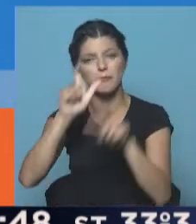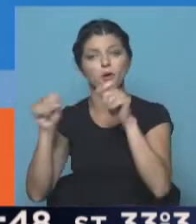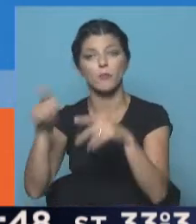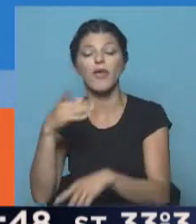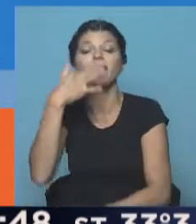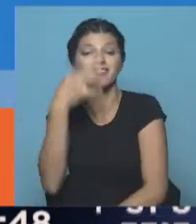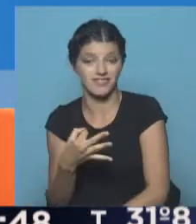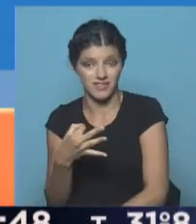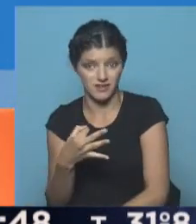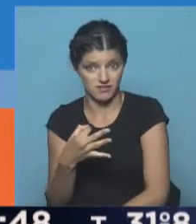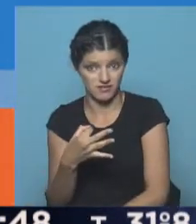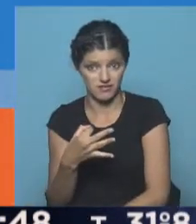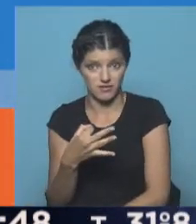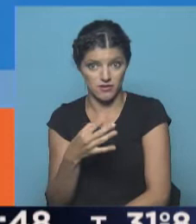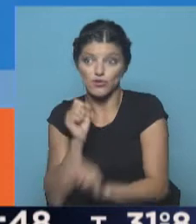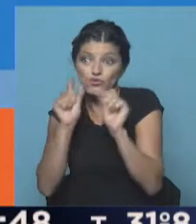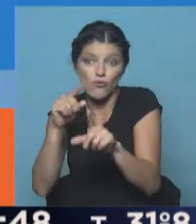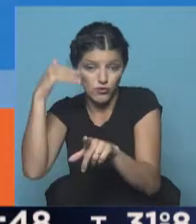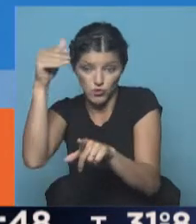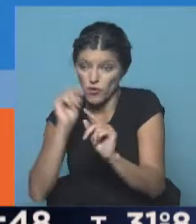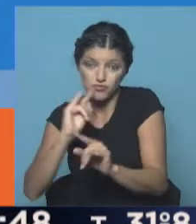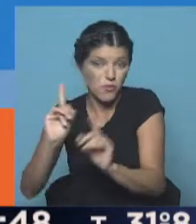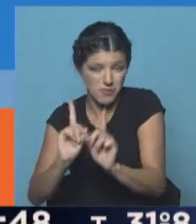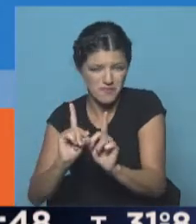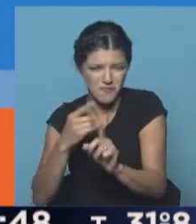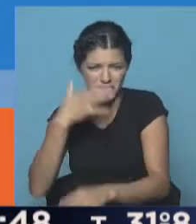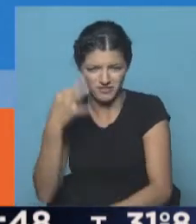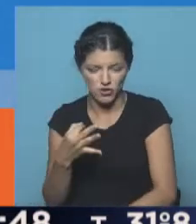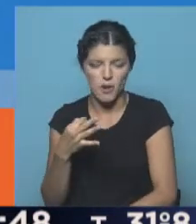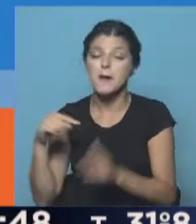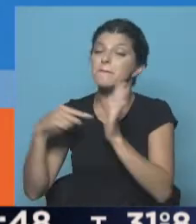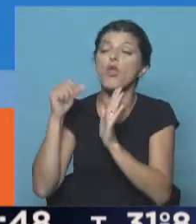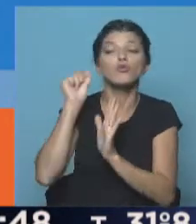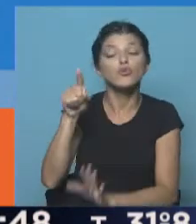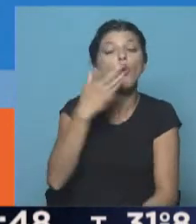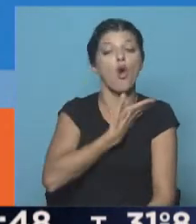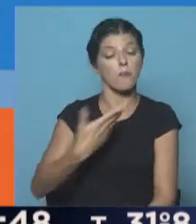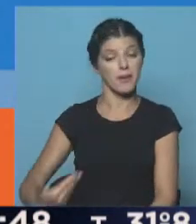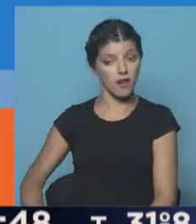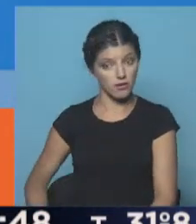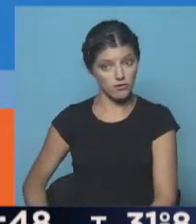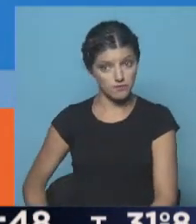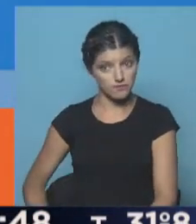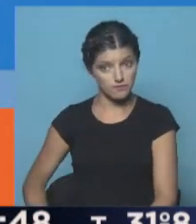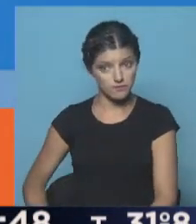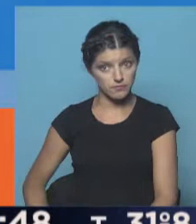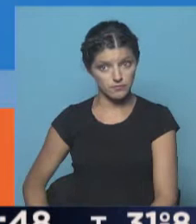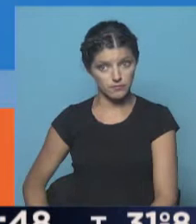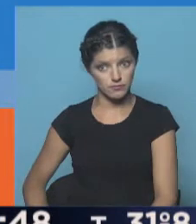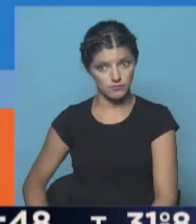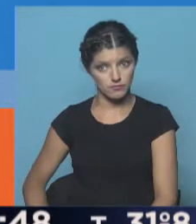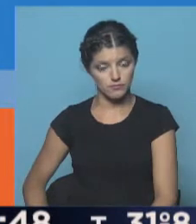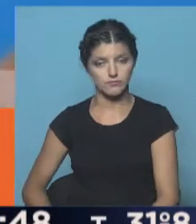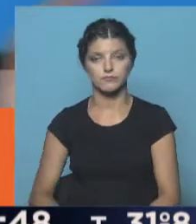sobre su futuro. Y el gobierno que tienen hoy, desoyendo los pedidos de